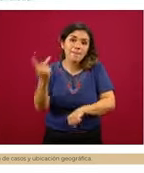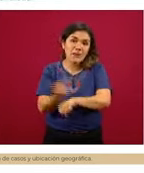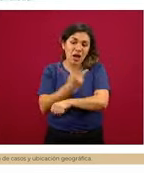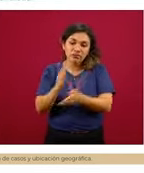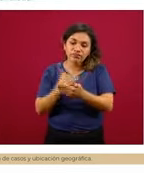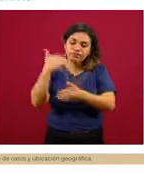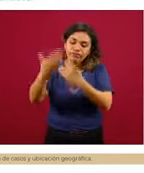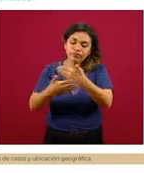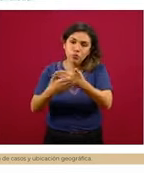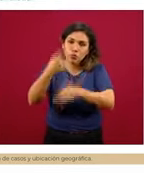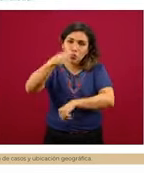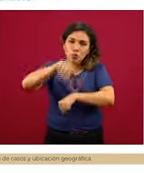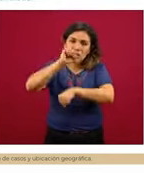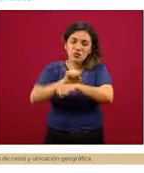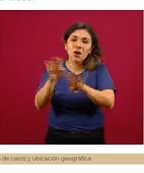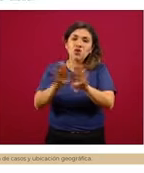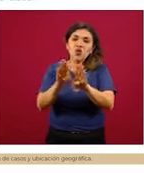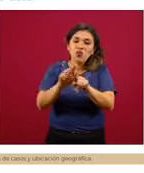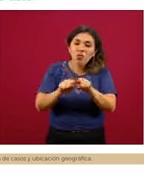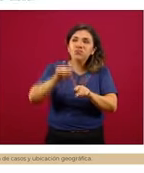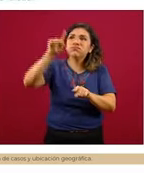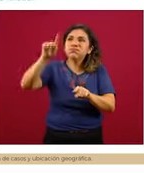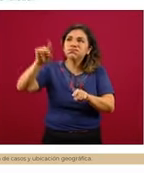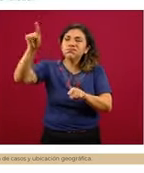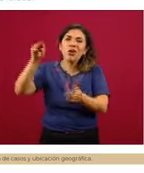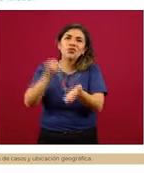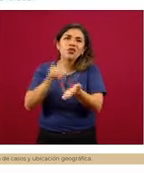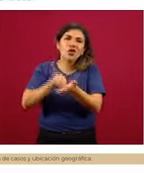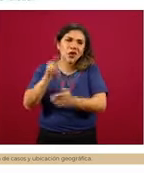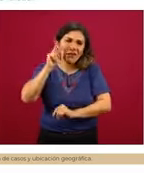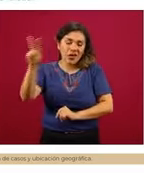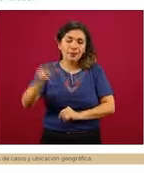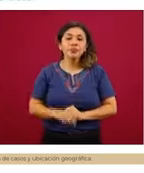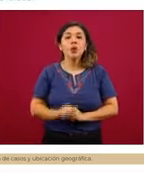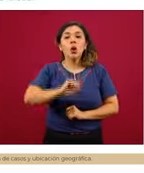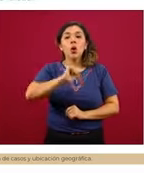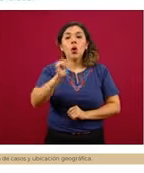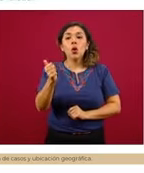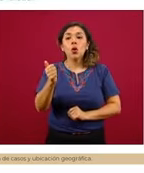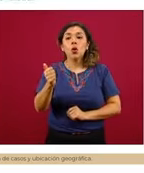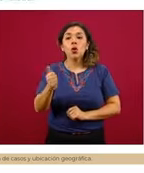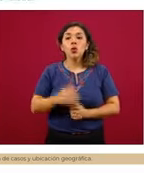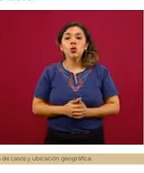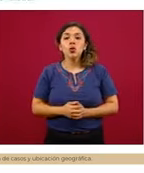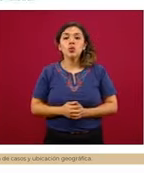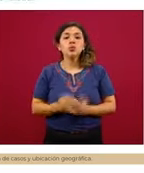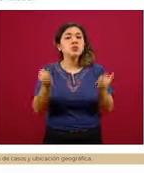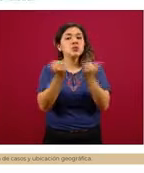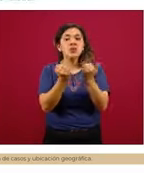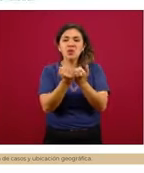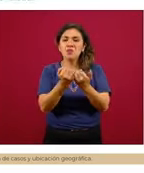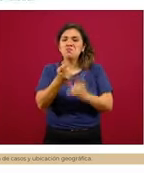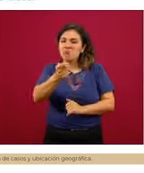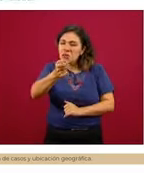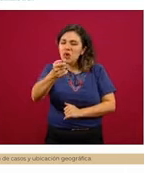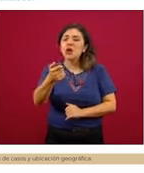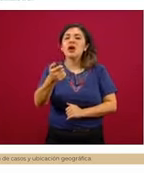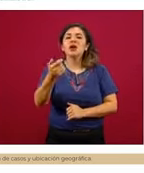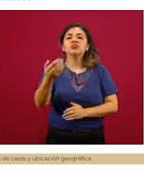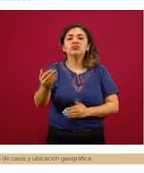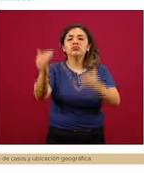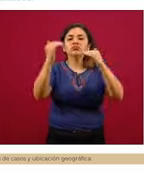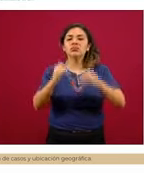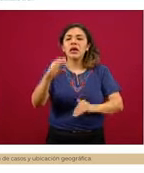un incremento en función de la tendencia ascendente que tiene este municipio. Una presentación muy similar la ha